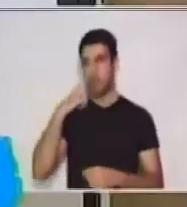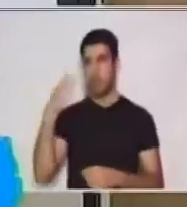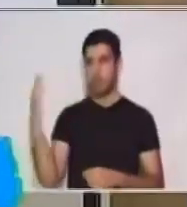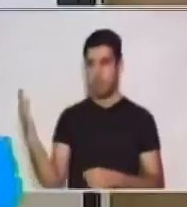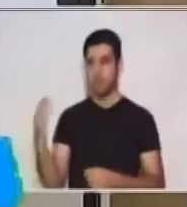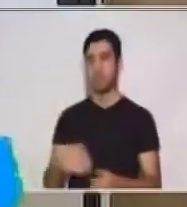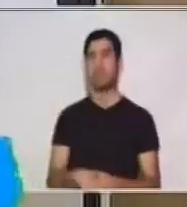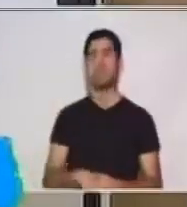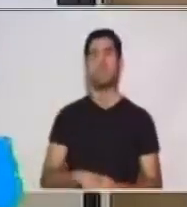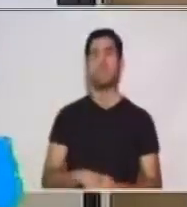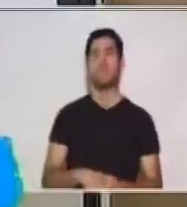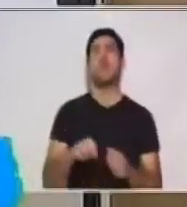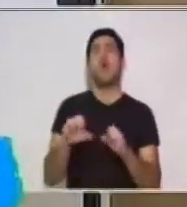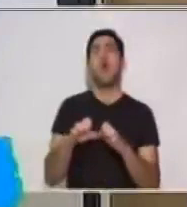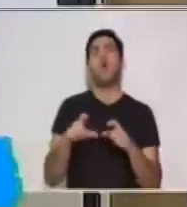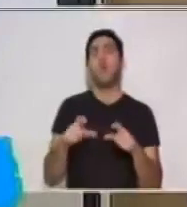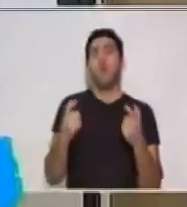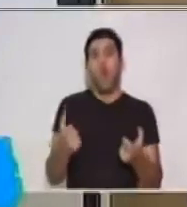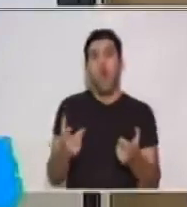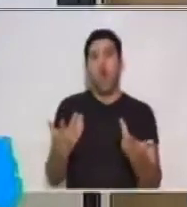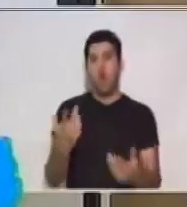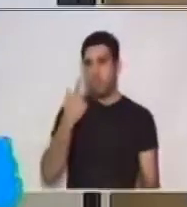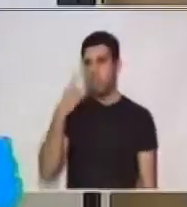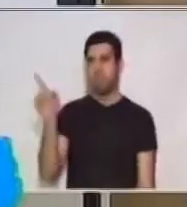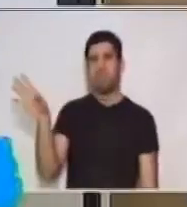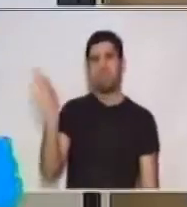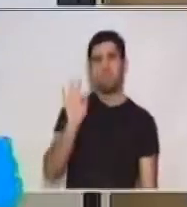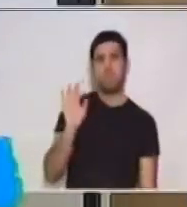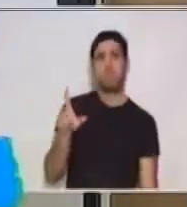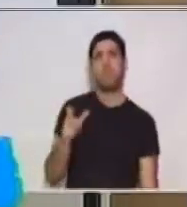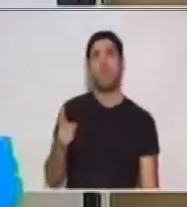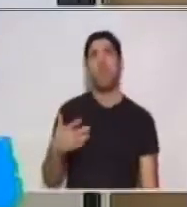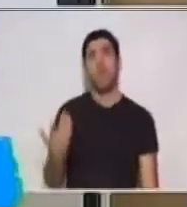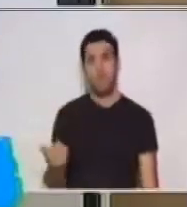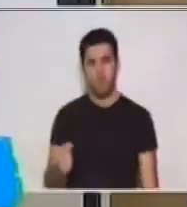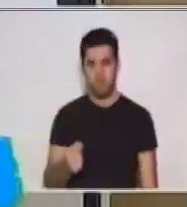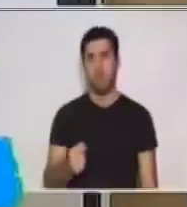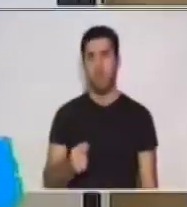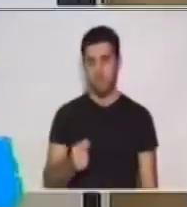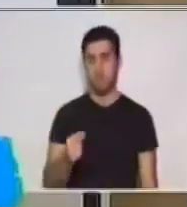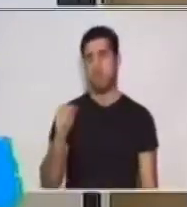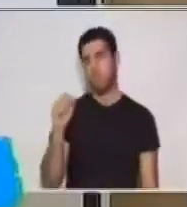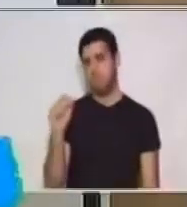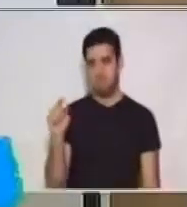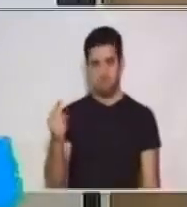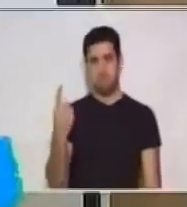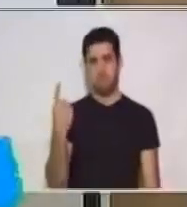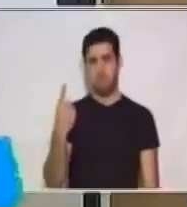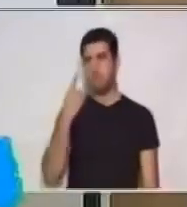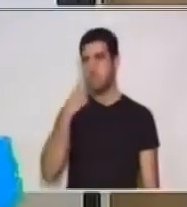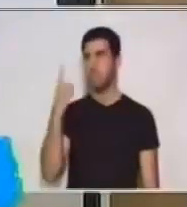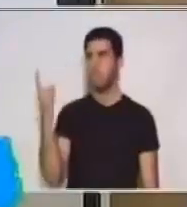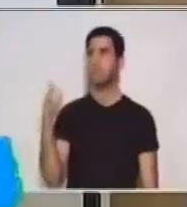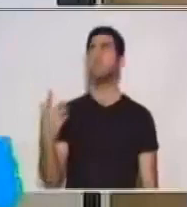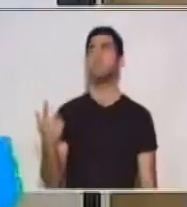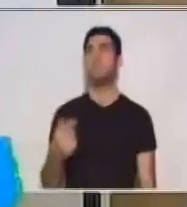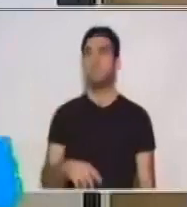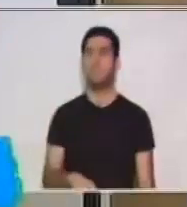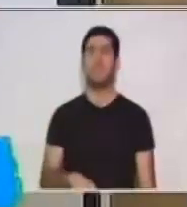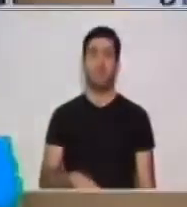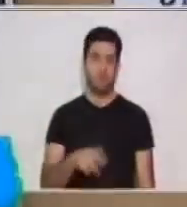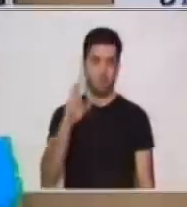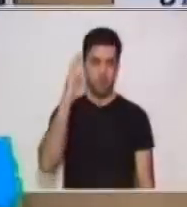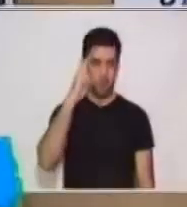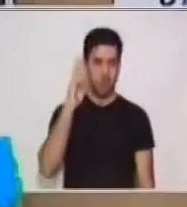básico. ¿Cómo encontramos para segundo básico? Primero vamos a simplificar. Dividimos dentro de 10